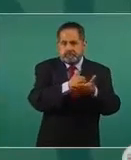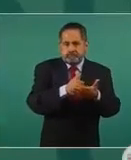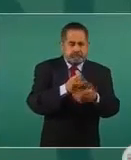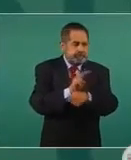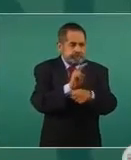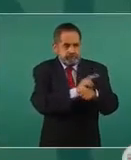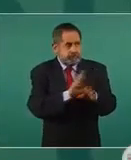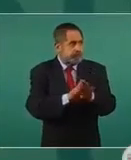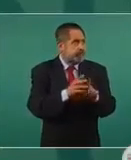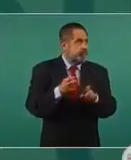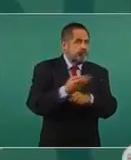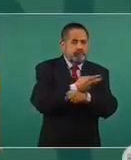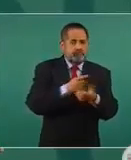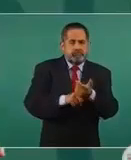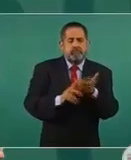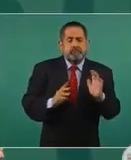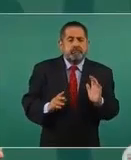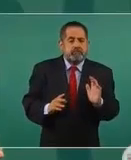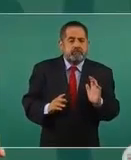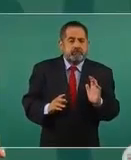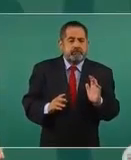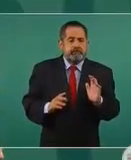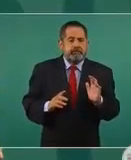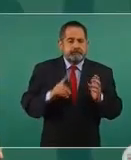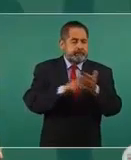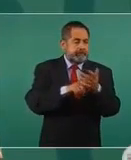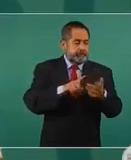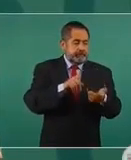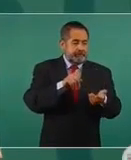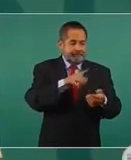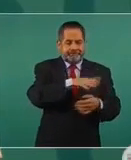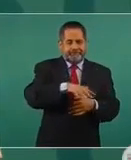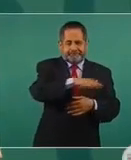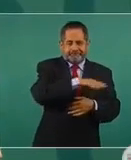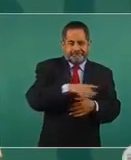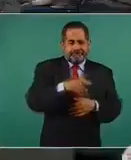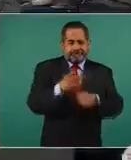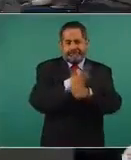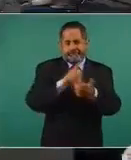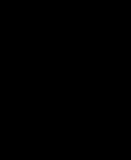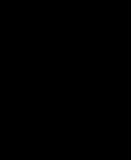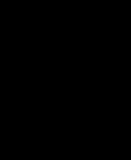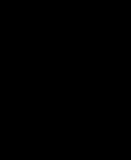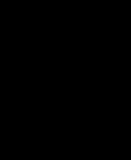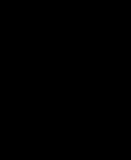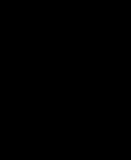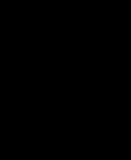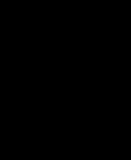verificar qué es lo que estaba sucediendo o qué había sucedido.